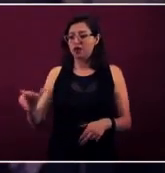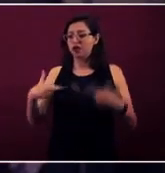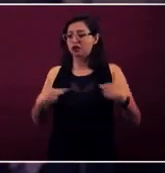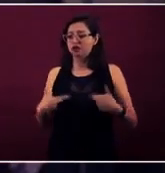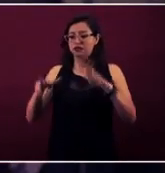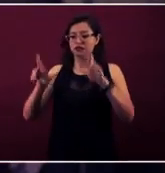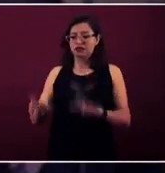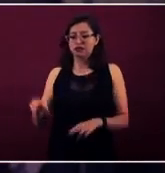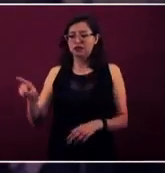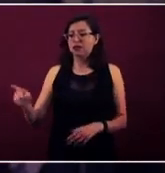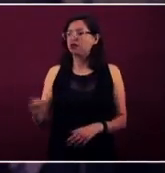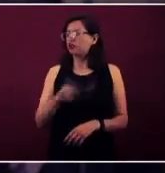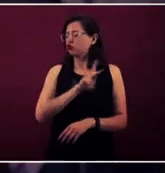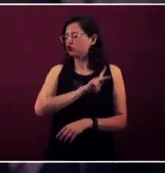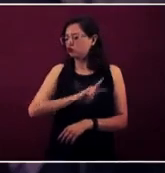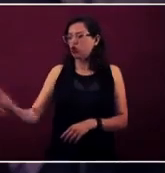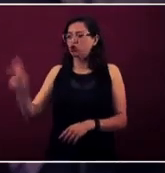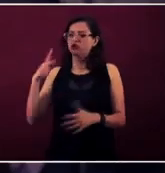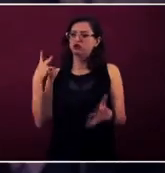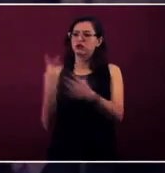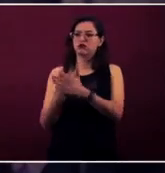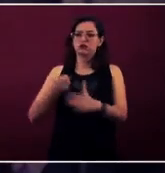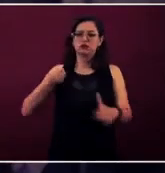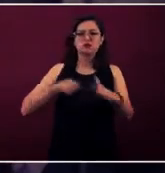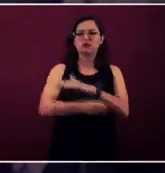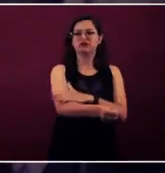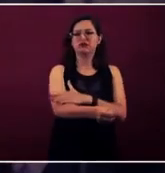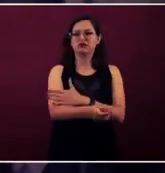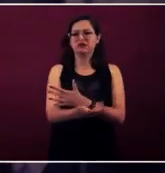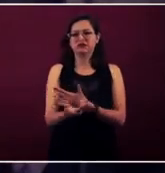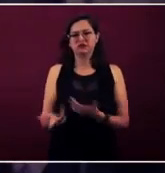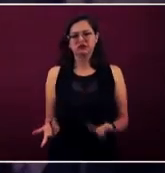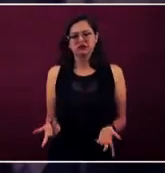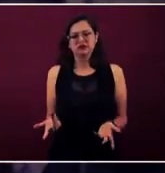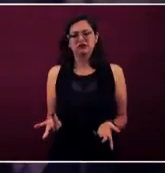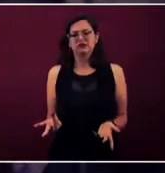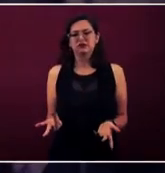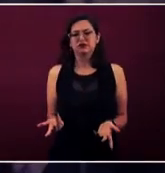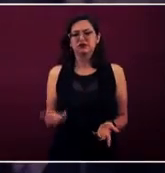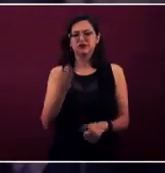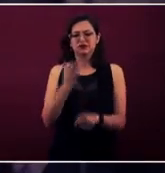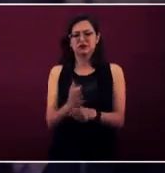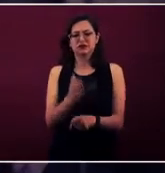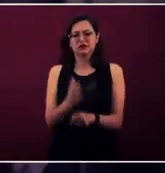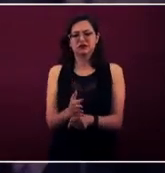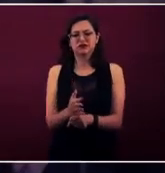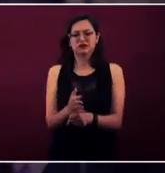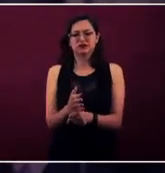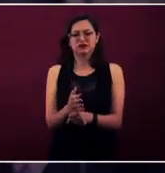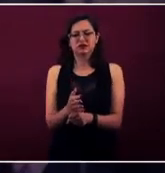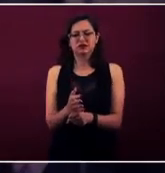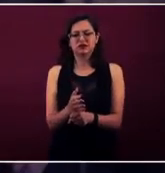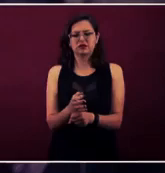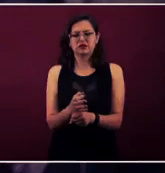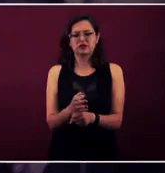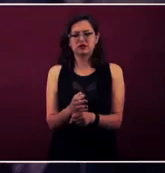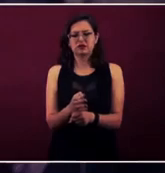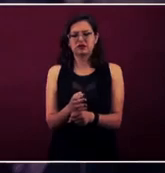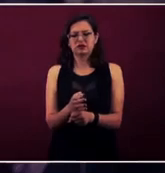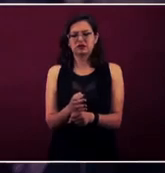órdenes de aprehensión, todos, sin excepción. Y ahorita